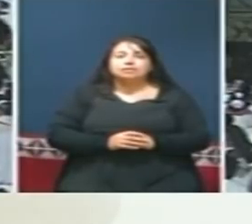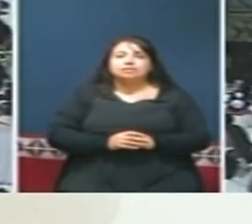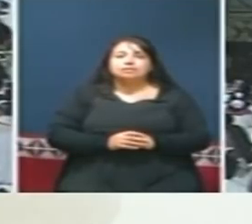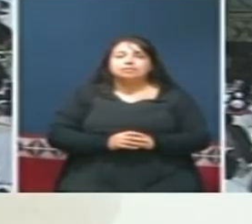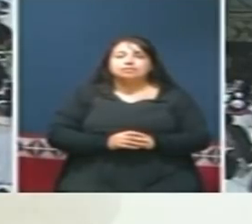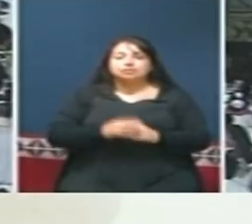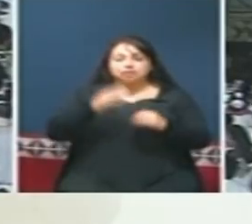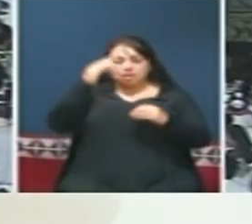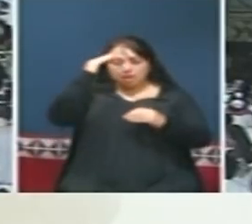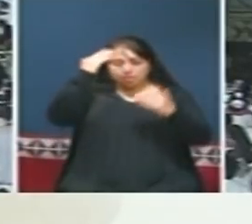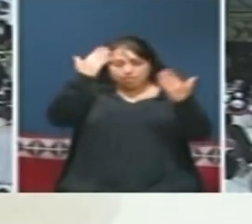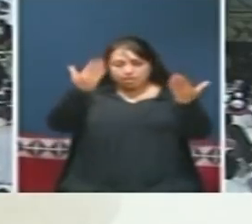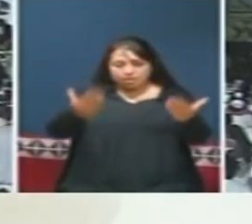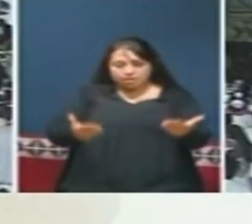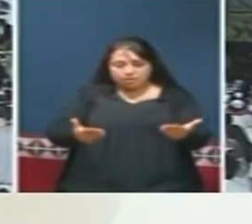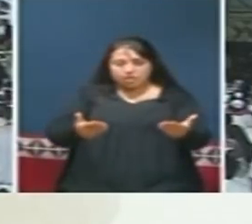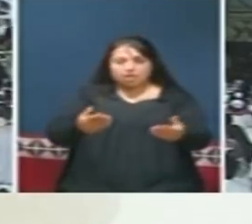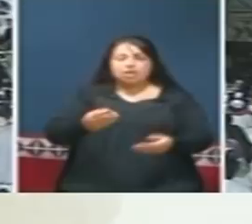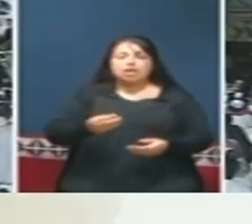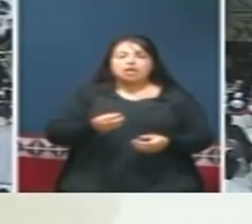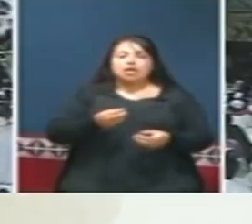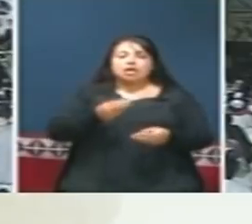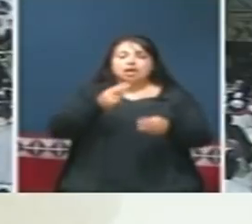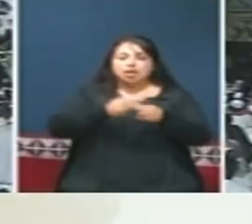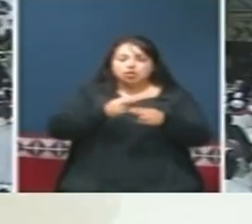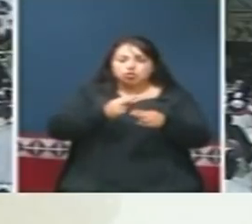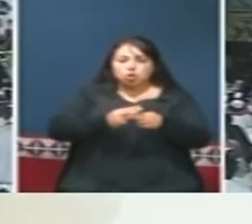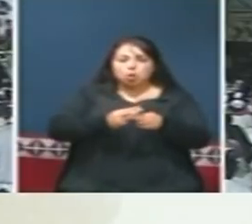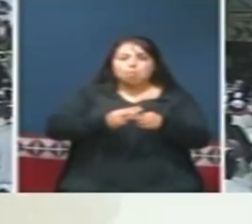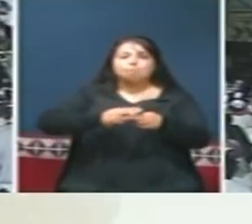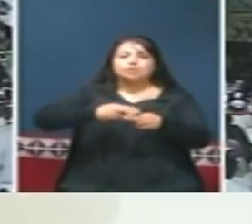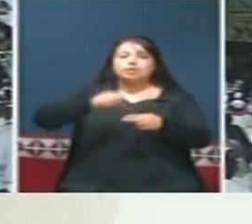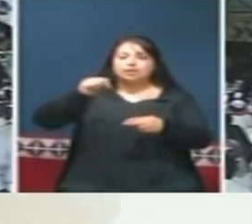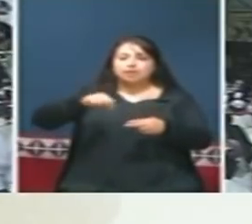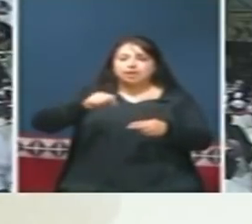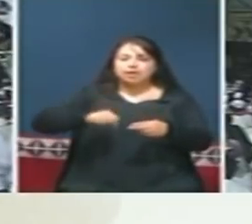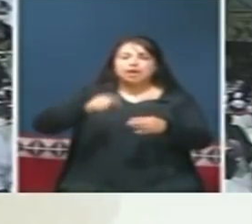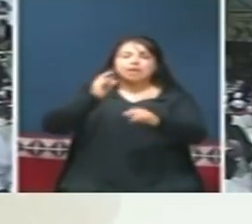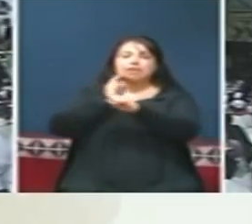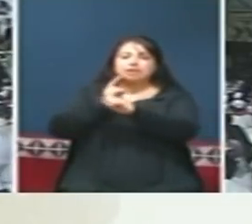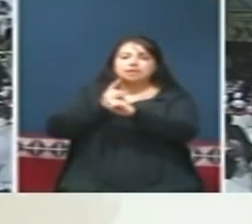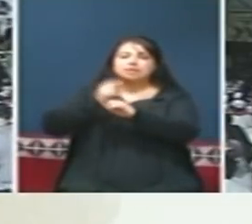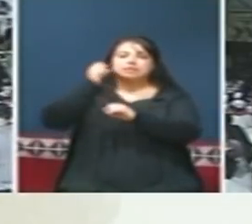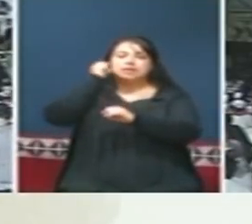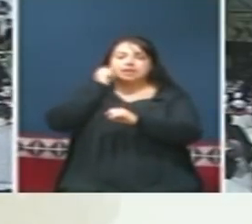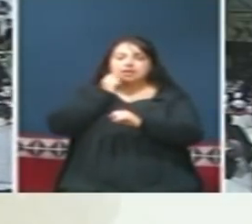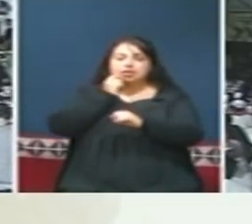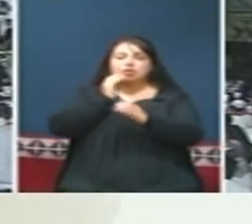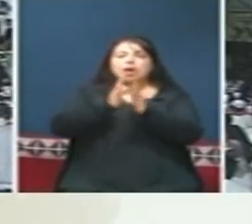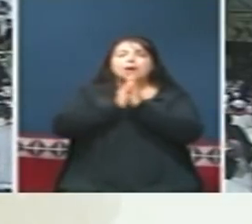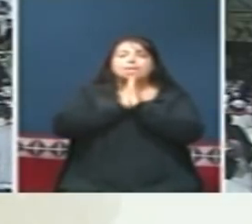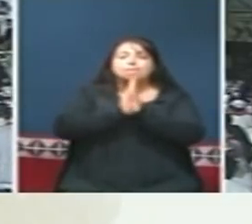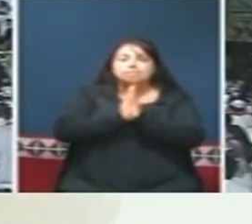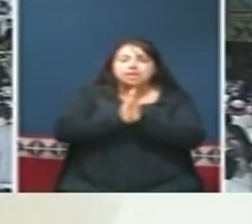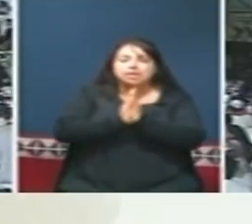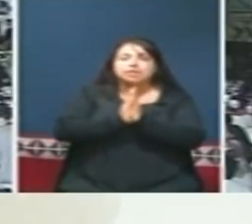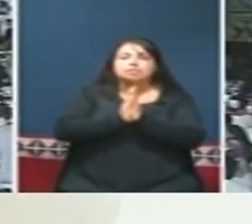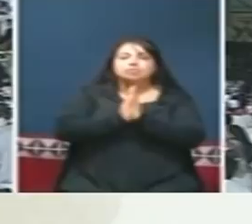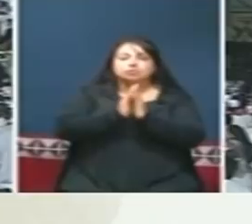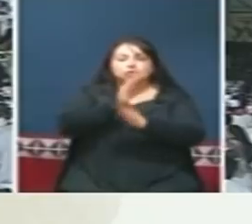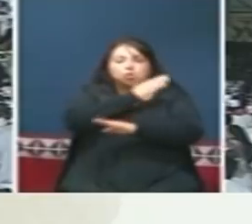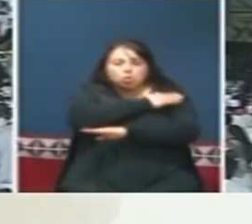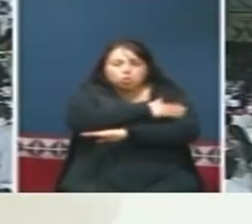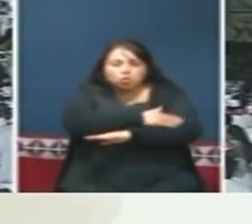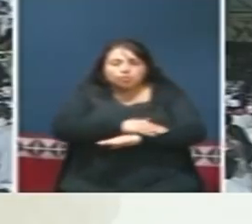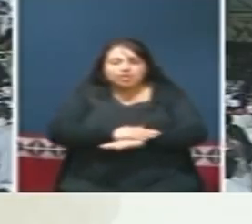Eminencia, en nombre de la diócesis de La Rioja, pedimos humildemente